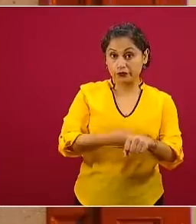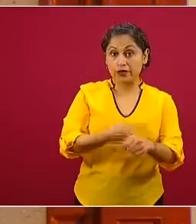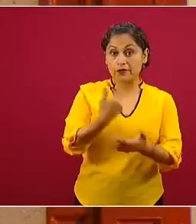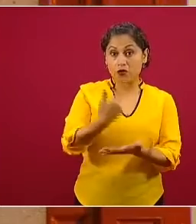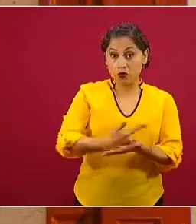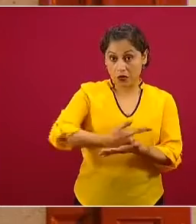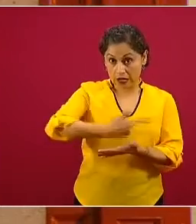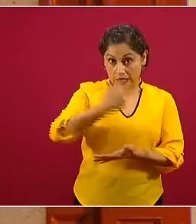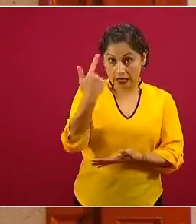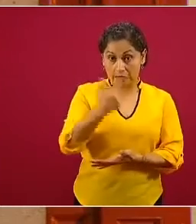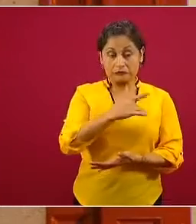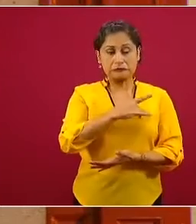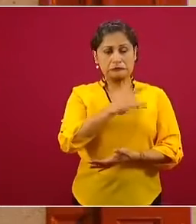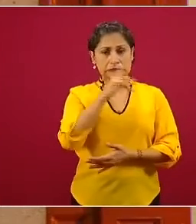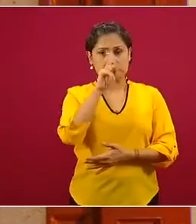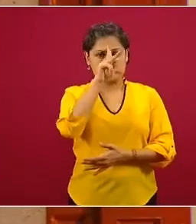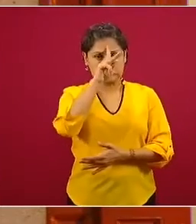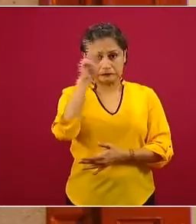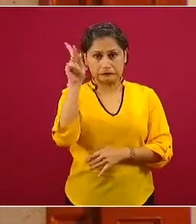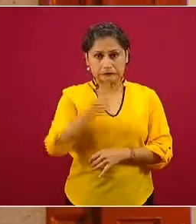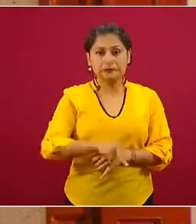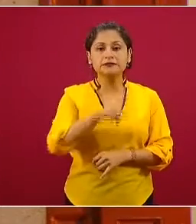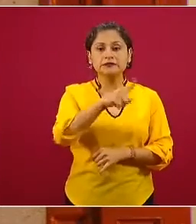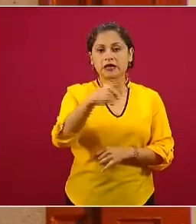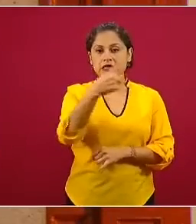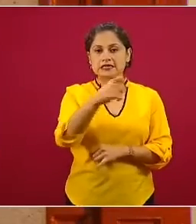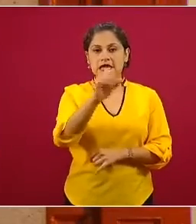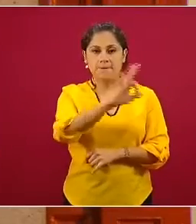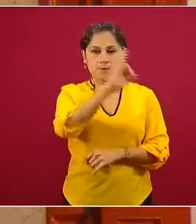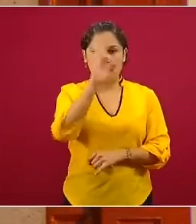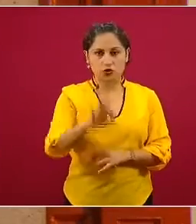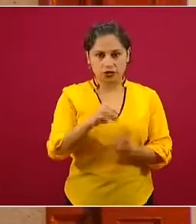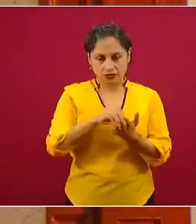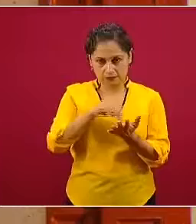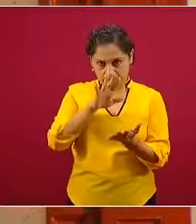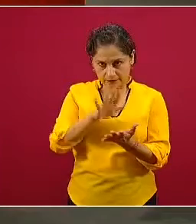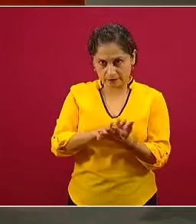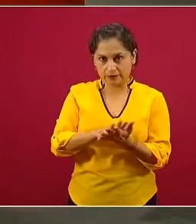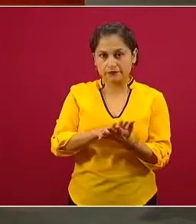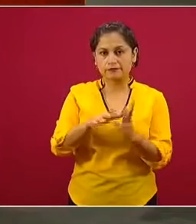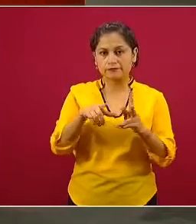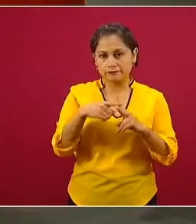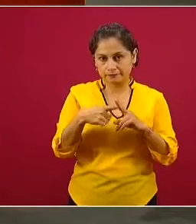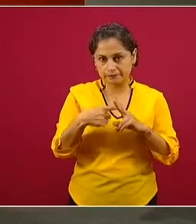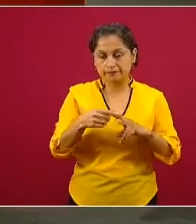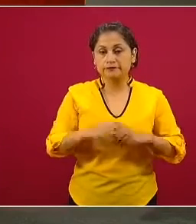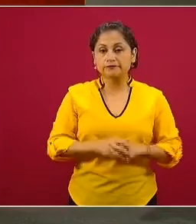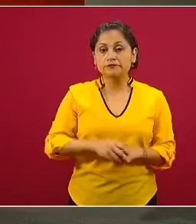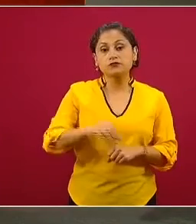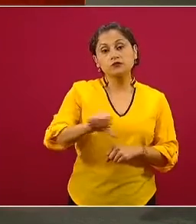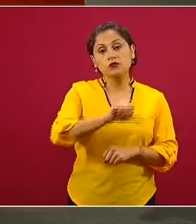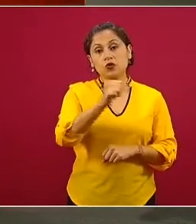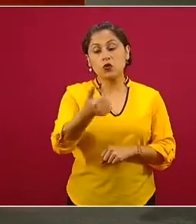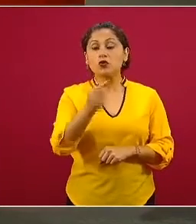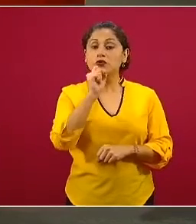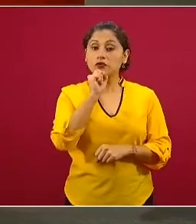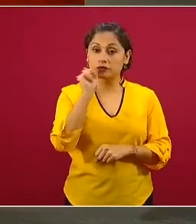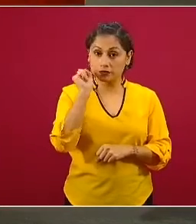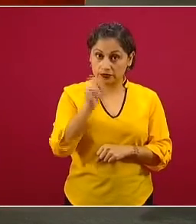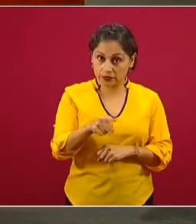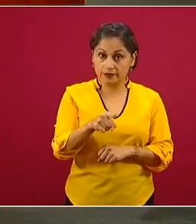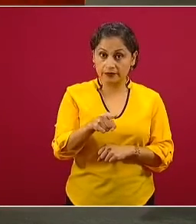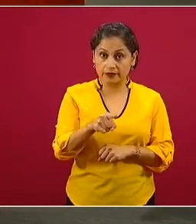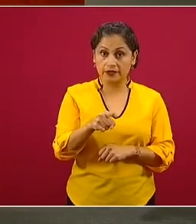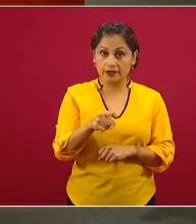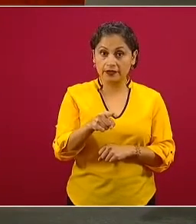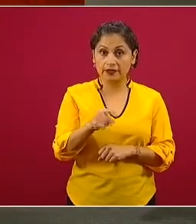grave, estamos hablando de la dificultad respiratoria, así como que está a su vez expresada en lo que es la definición